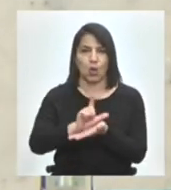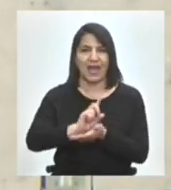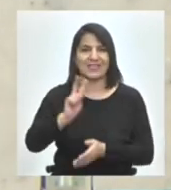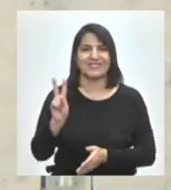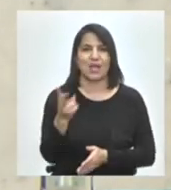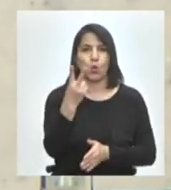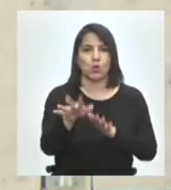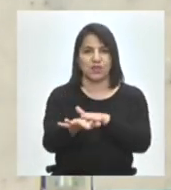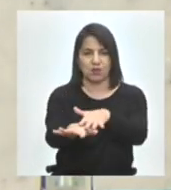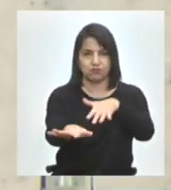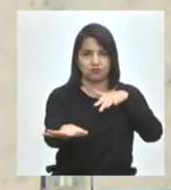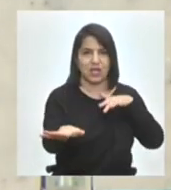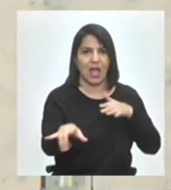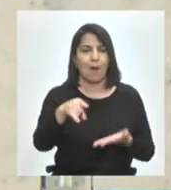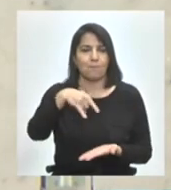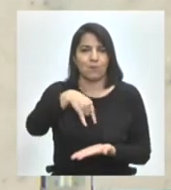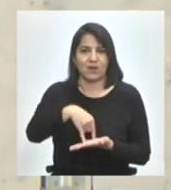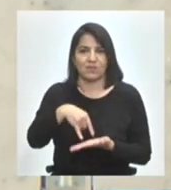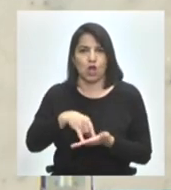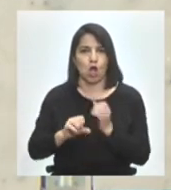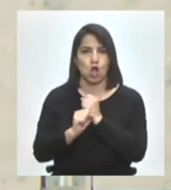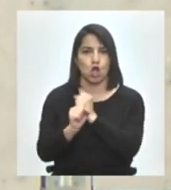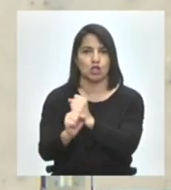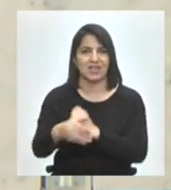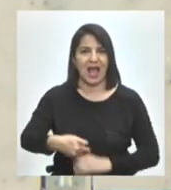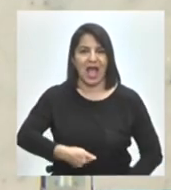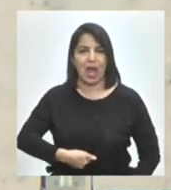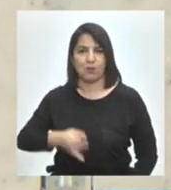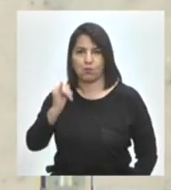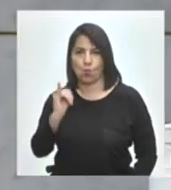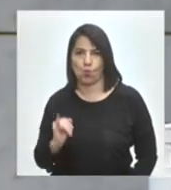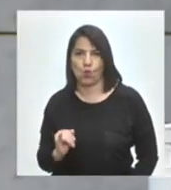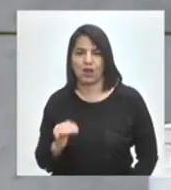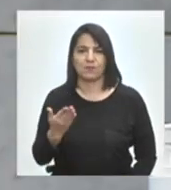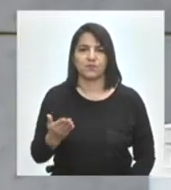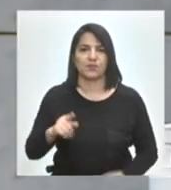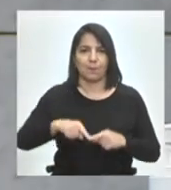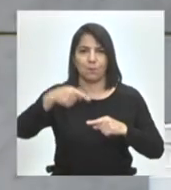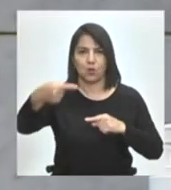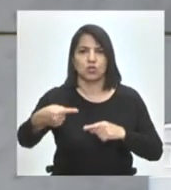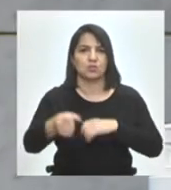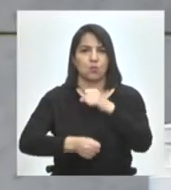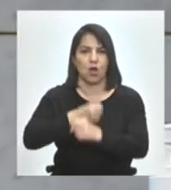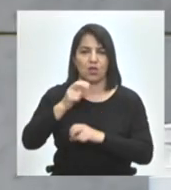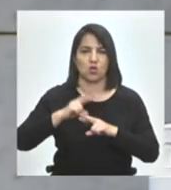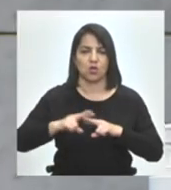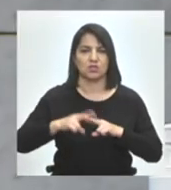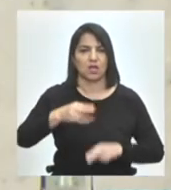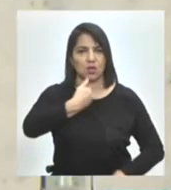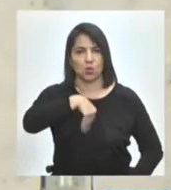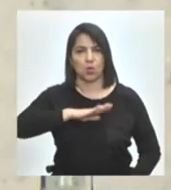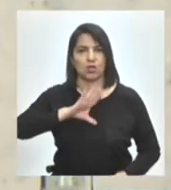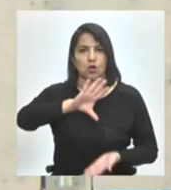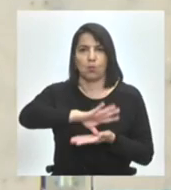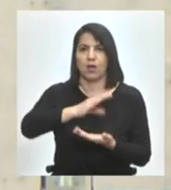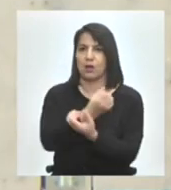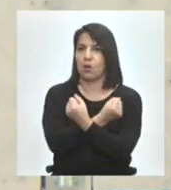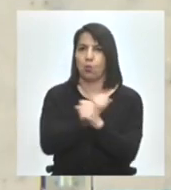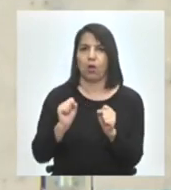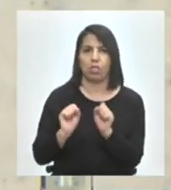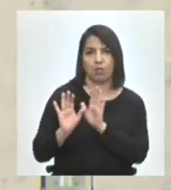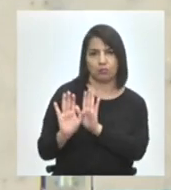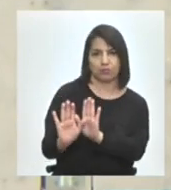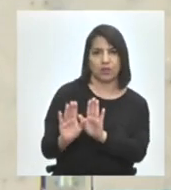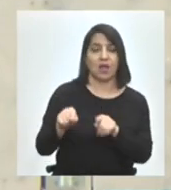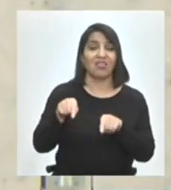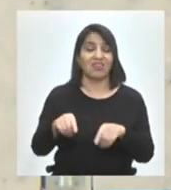parlamentaria contra el hambre y la malnutrición que se realizará el próximo año. Nuestro país no puede estar ausente